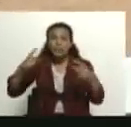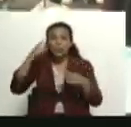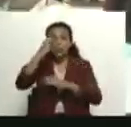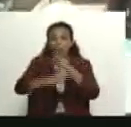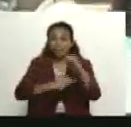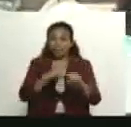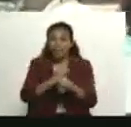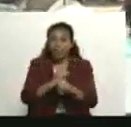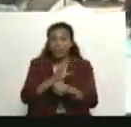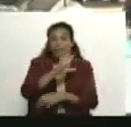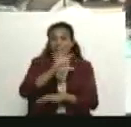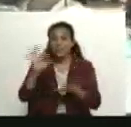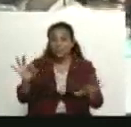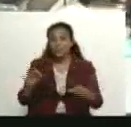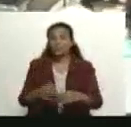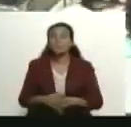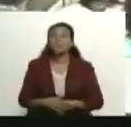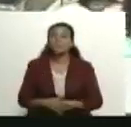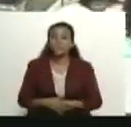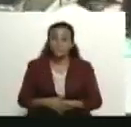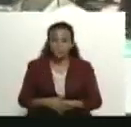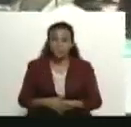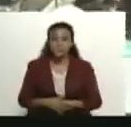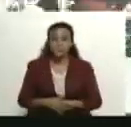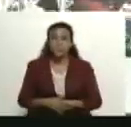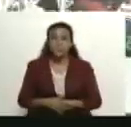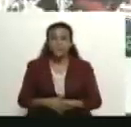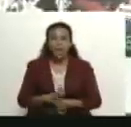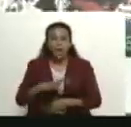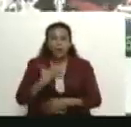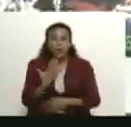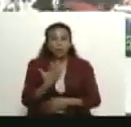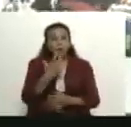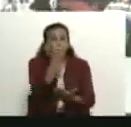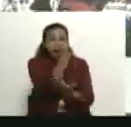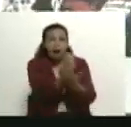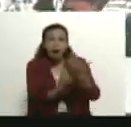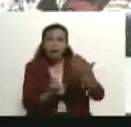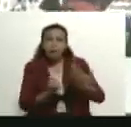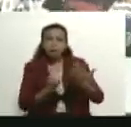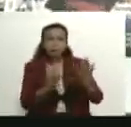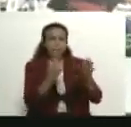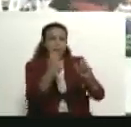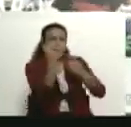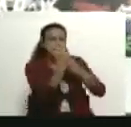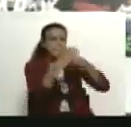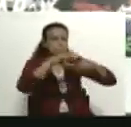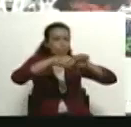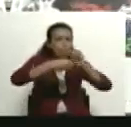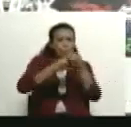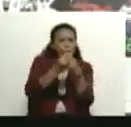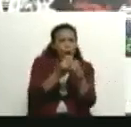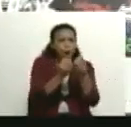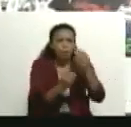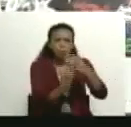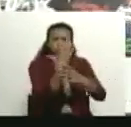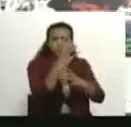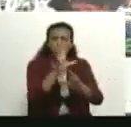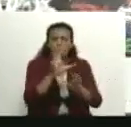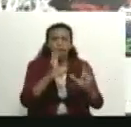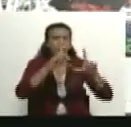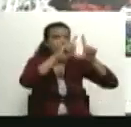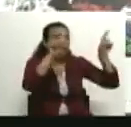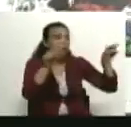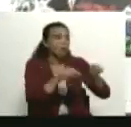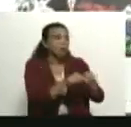nacionales y 18 internacionales. Queremos que las obras de arte no se confinen en las paredes de